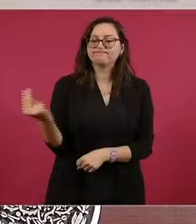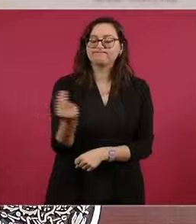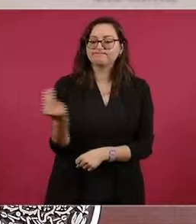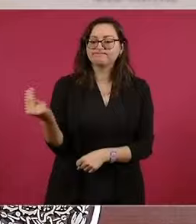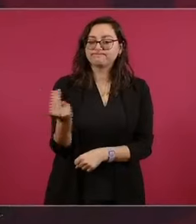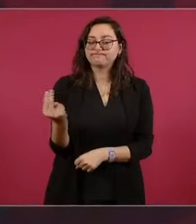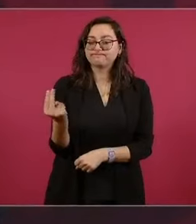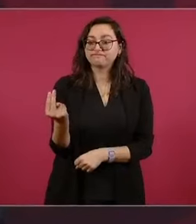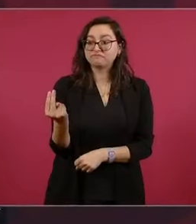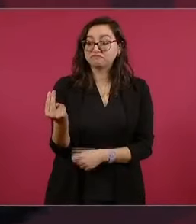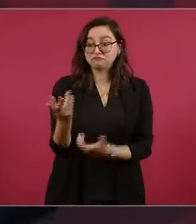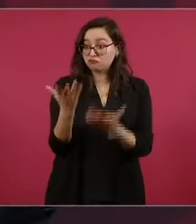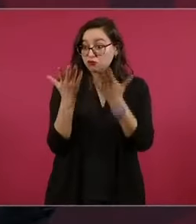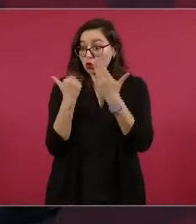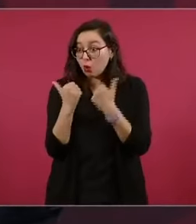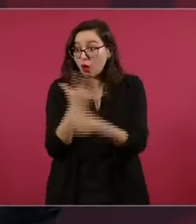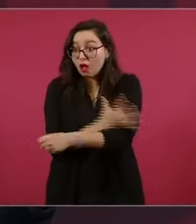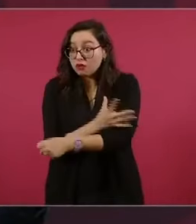porque si no,